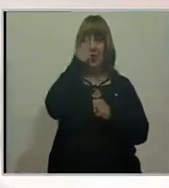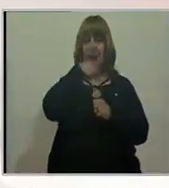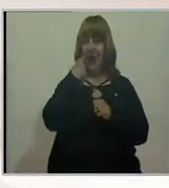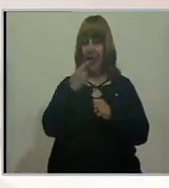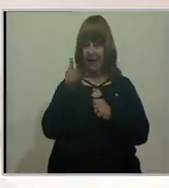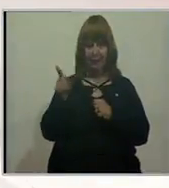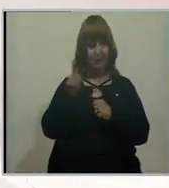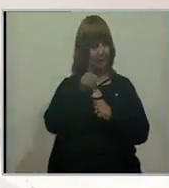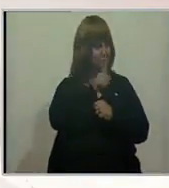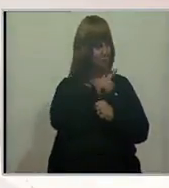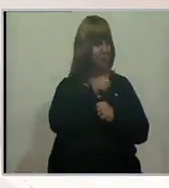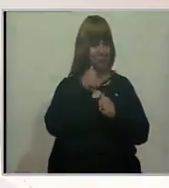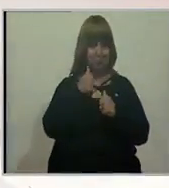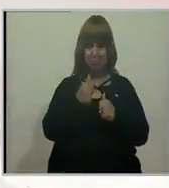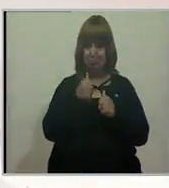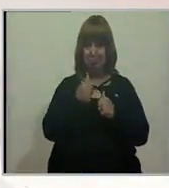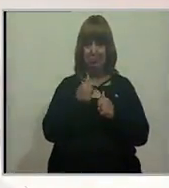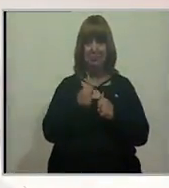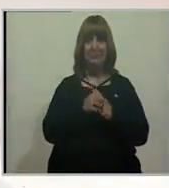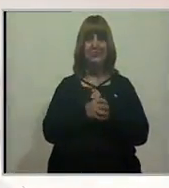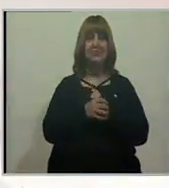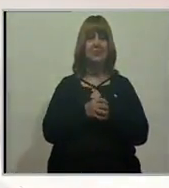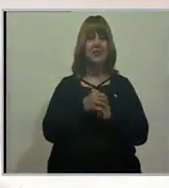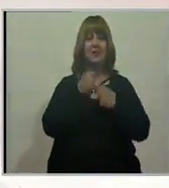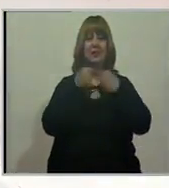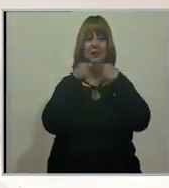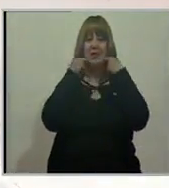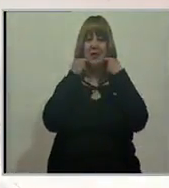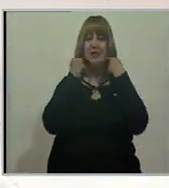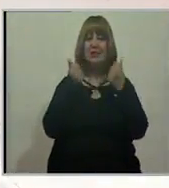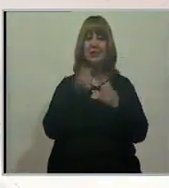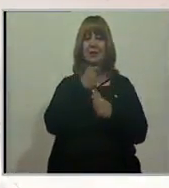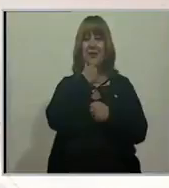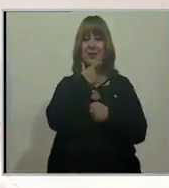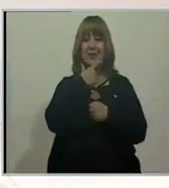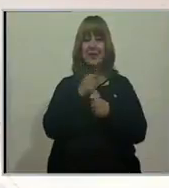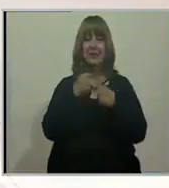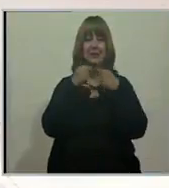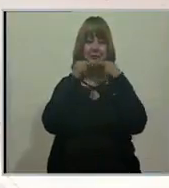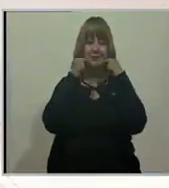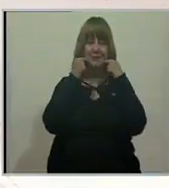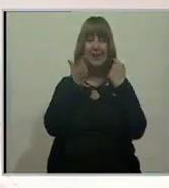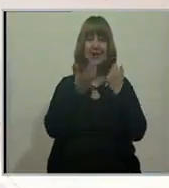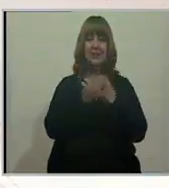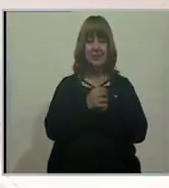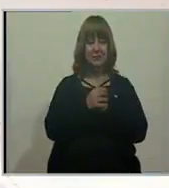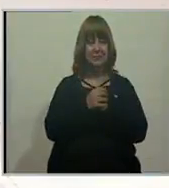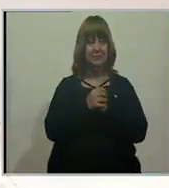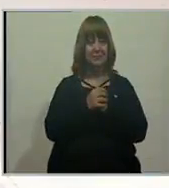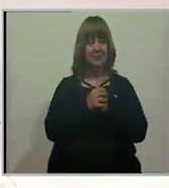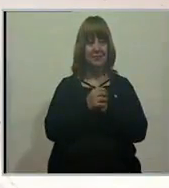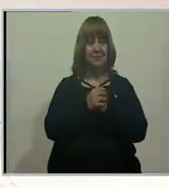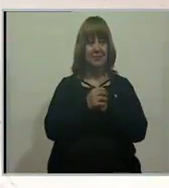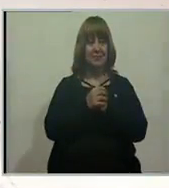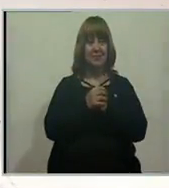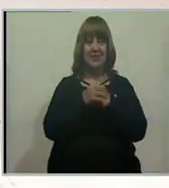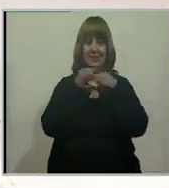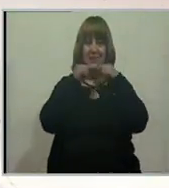Cepita. Mirá, Tano, muy bien, mirá. A ver la sonrisa, a ver la sonrisa. ¿Aquí? A ver la sonrisa. A ver la sonrisa.